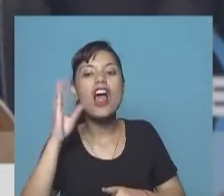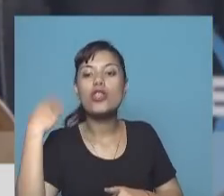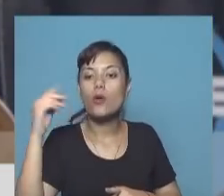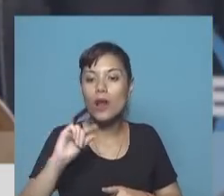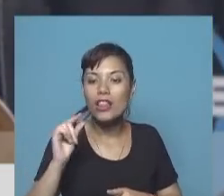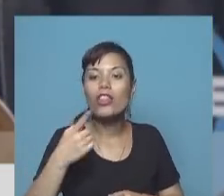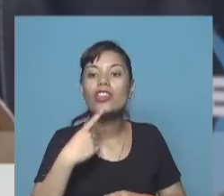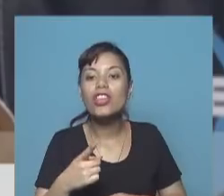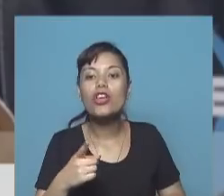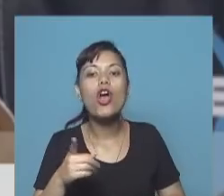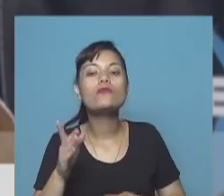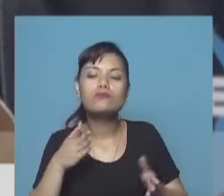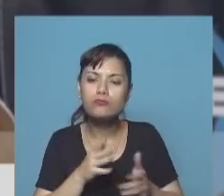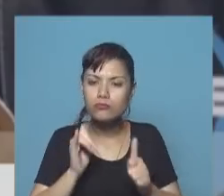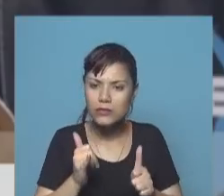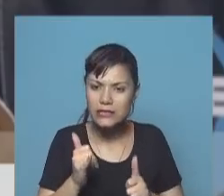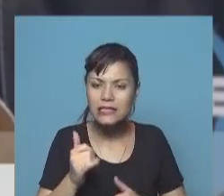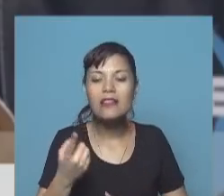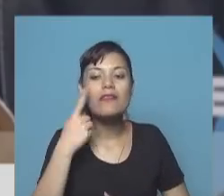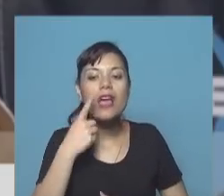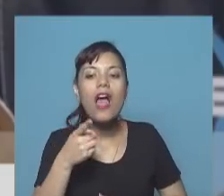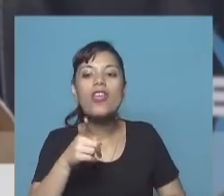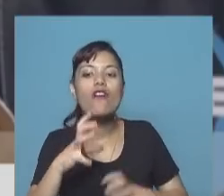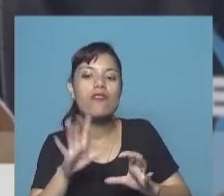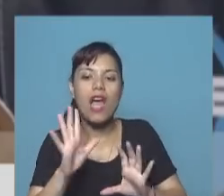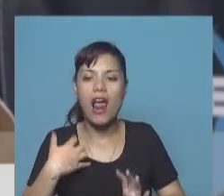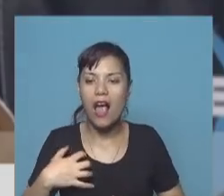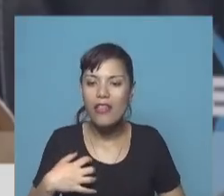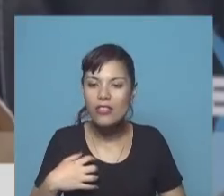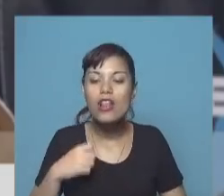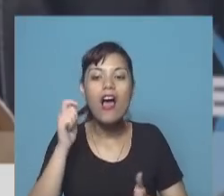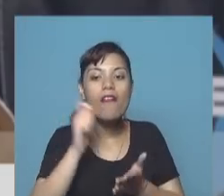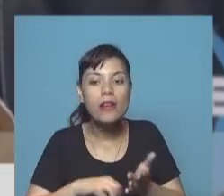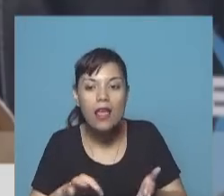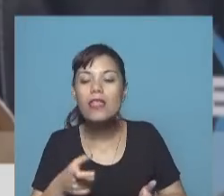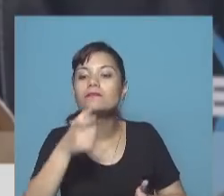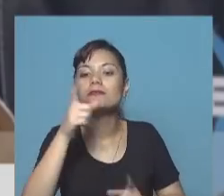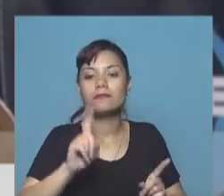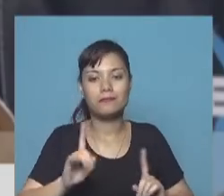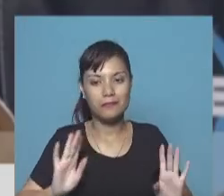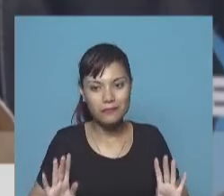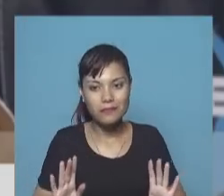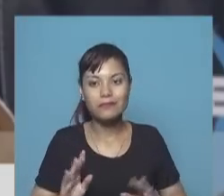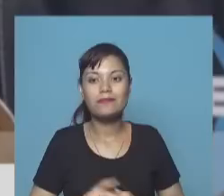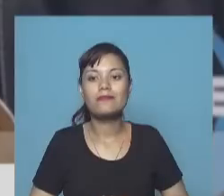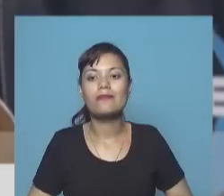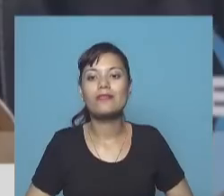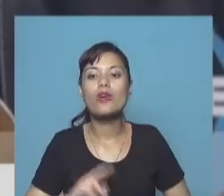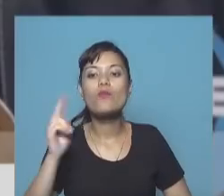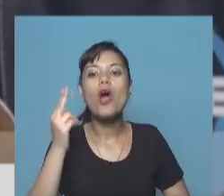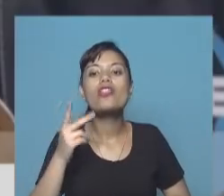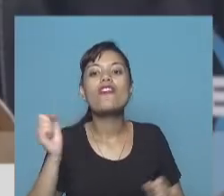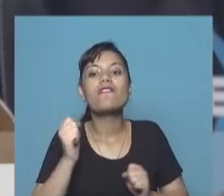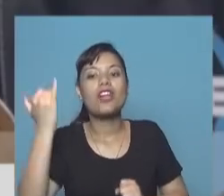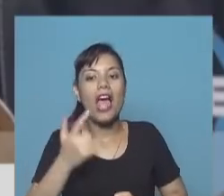horas dijo que está todo encaminado. ¿Viste que cómo es esto en el fútbol argentino? Hasta que no está firmado nadie se anima a ratificarlo. Pero lo cierto es que se cuentan frío,